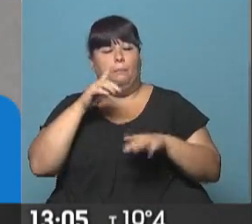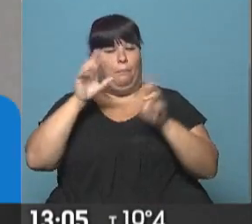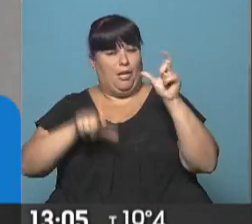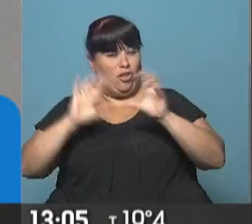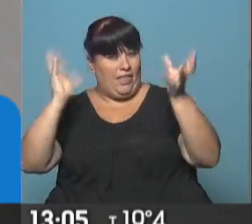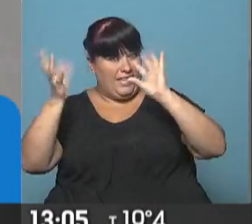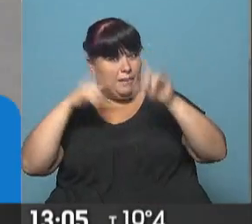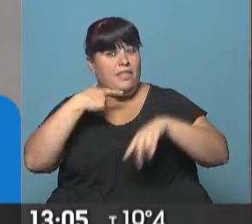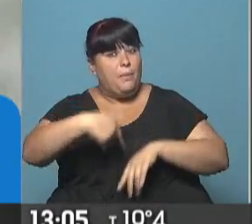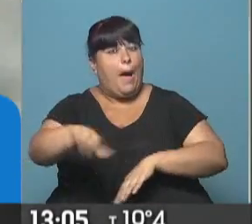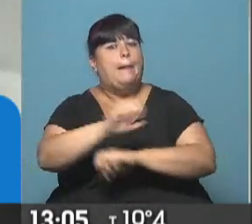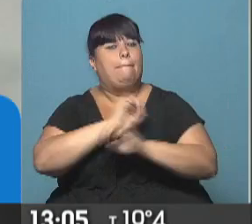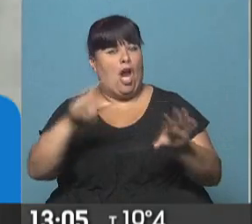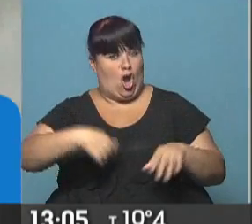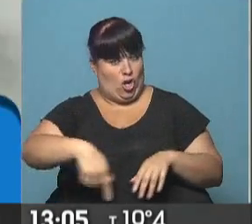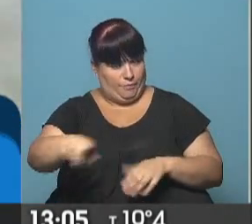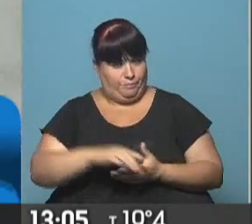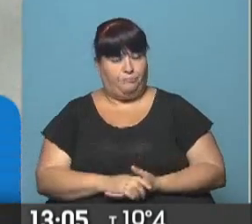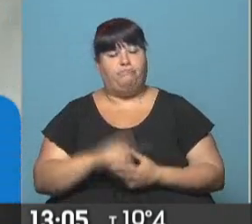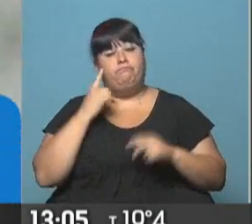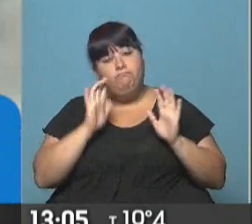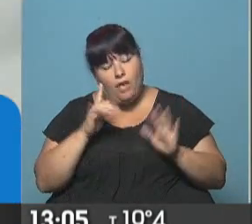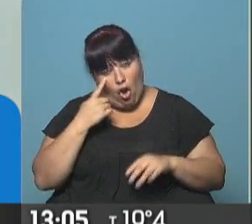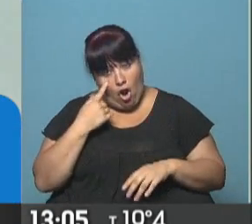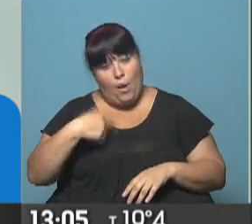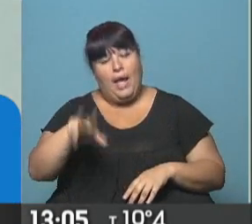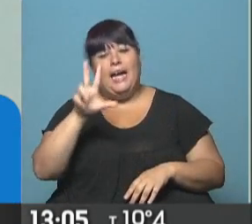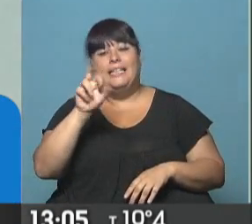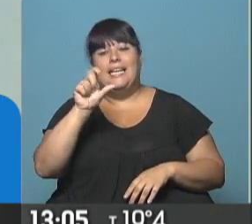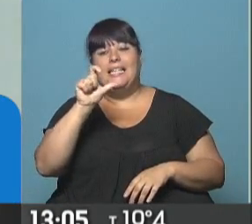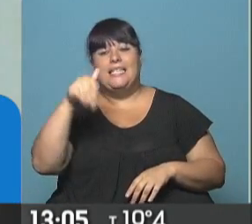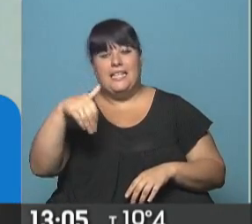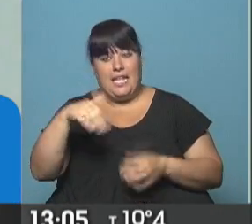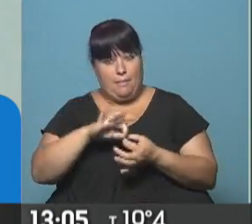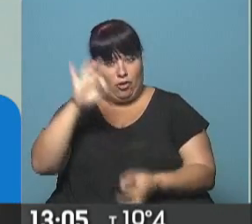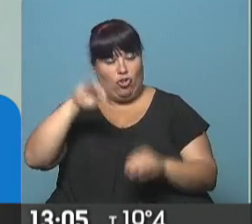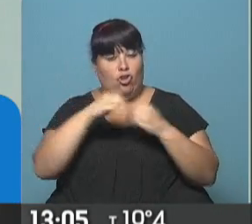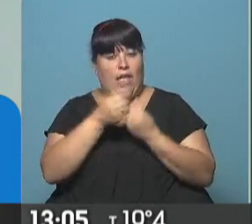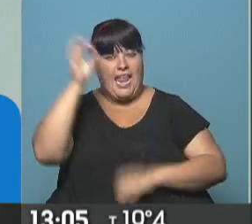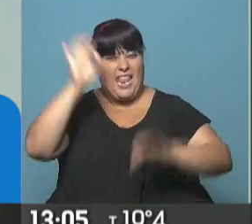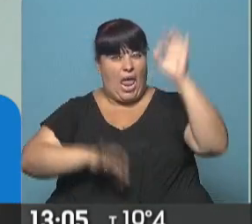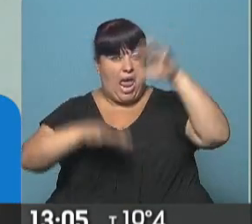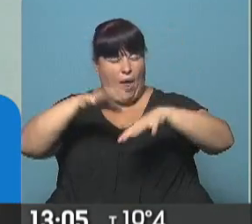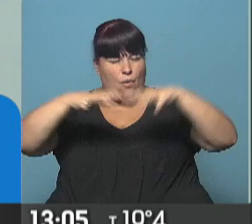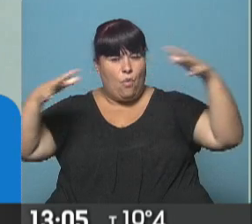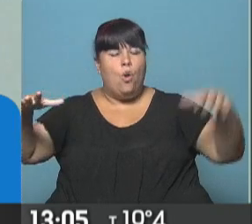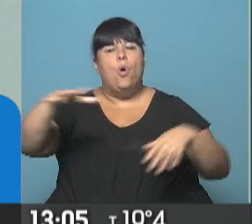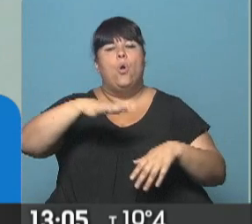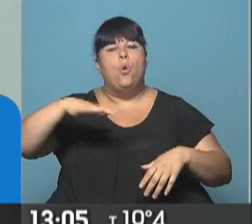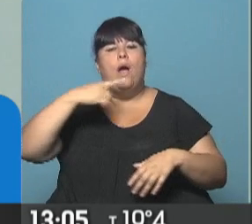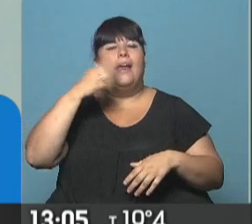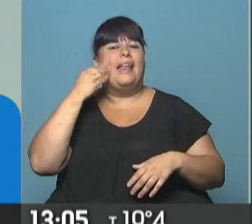se va a poner peor en estos días. Esperan, atención, 30 centímetros de acumulación de nieves en zonas como